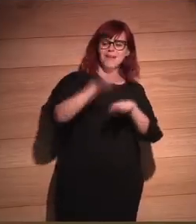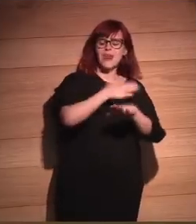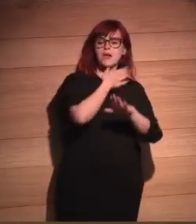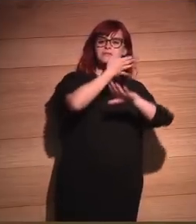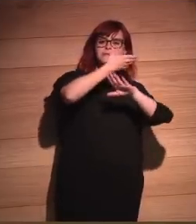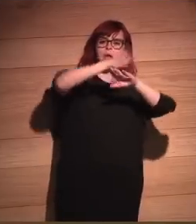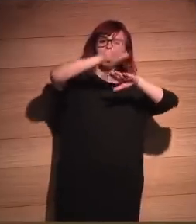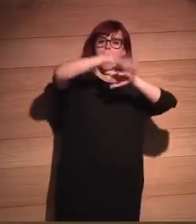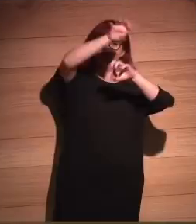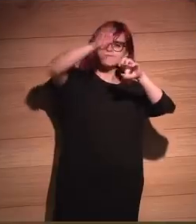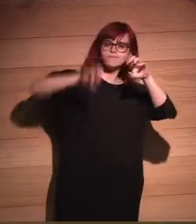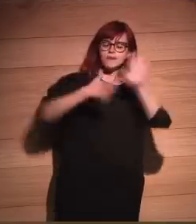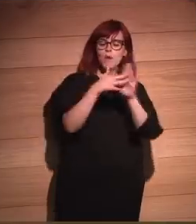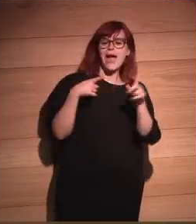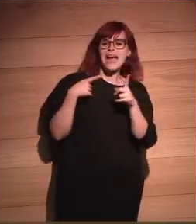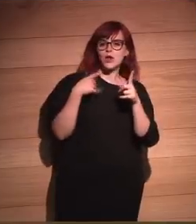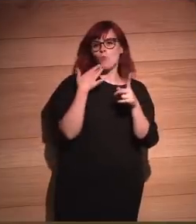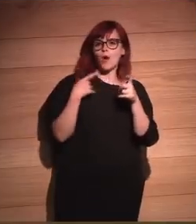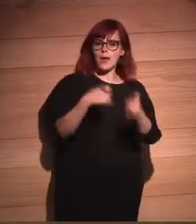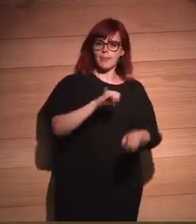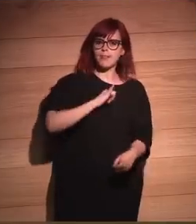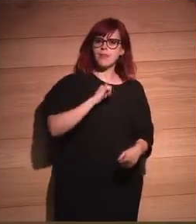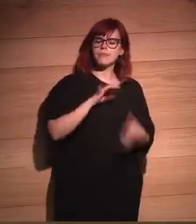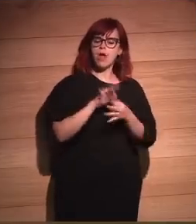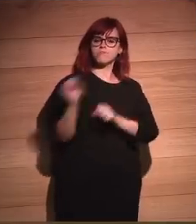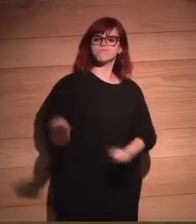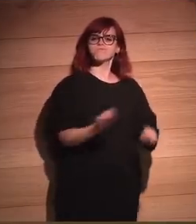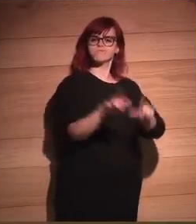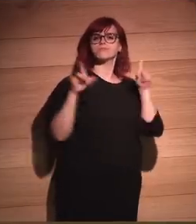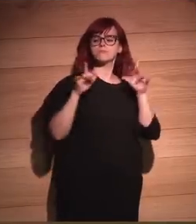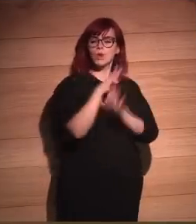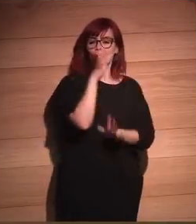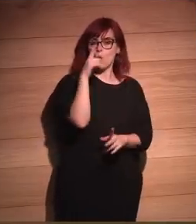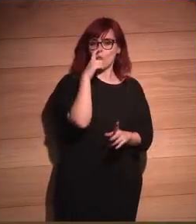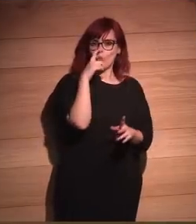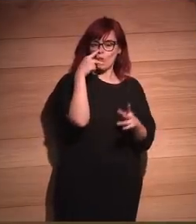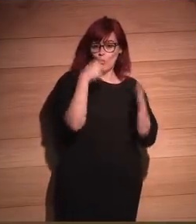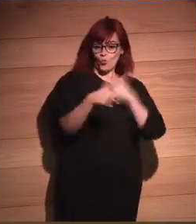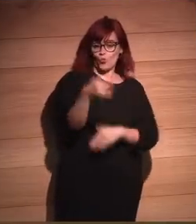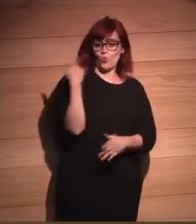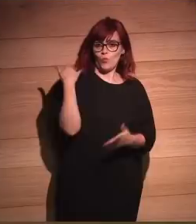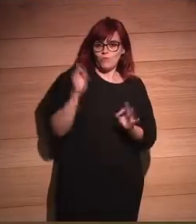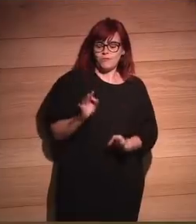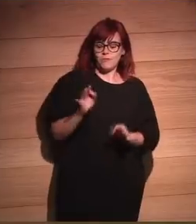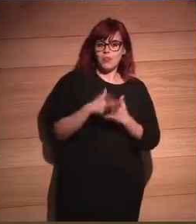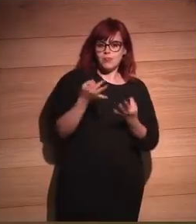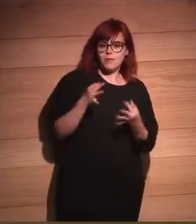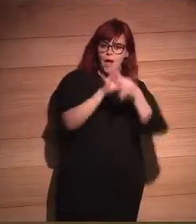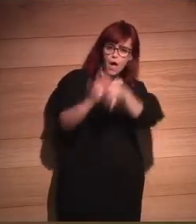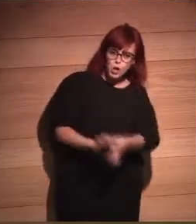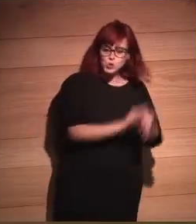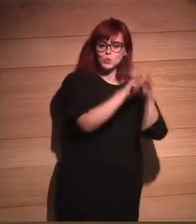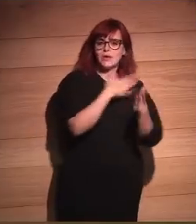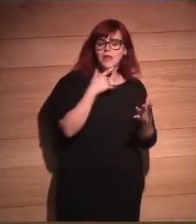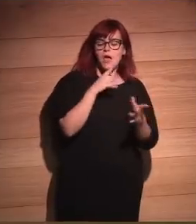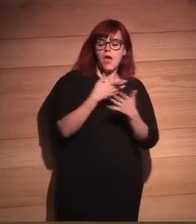que nos han sumido en una guerra identitaria de nuevo cuño, que nos aparta radicalmente de lo que debería ser realmente